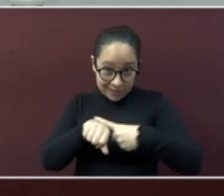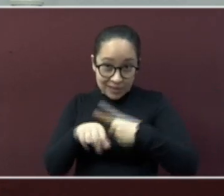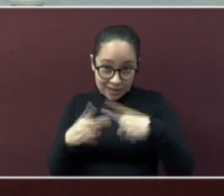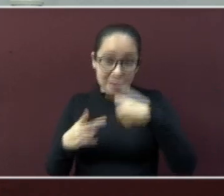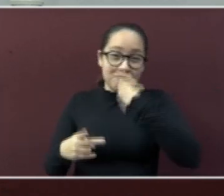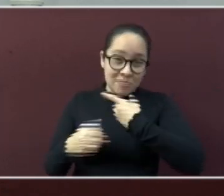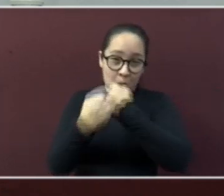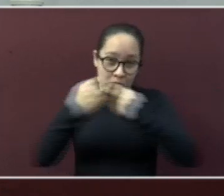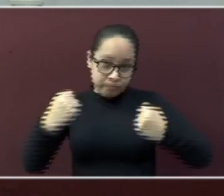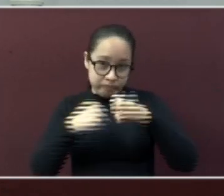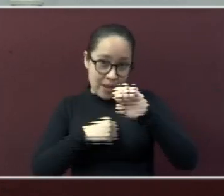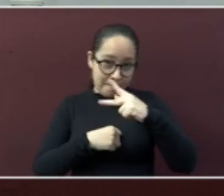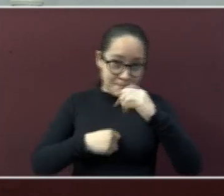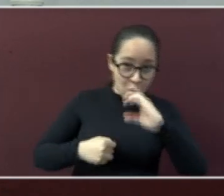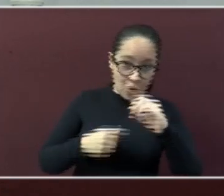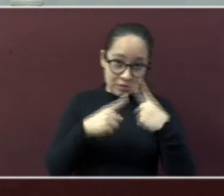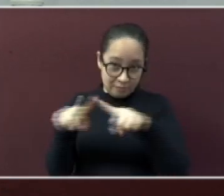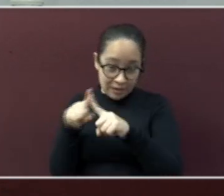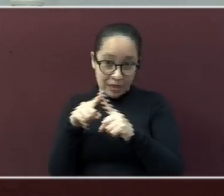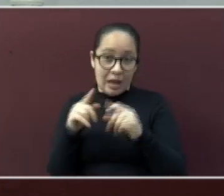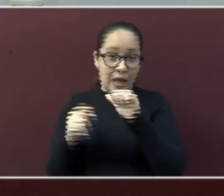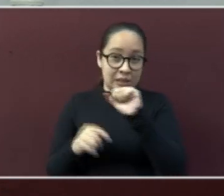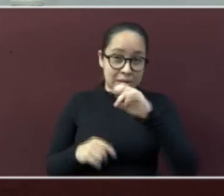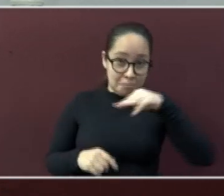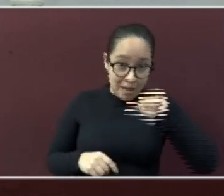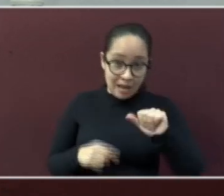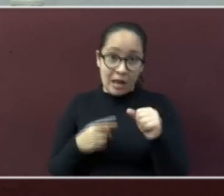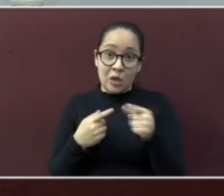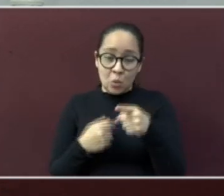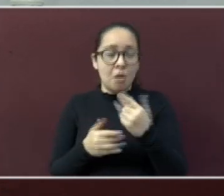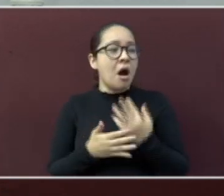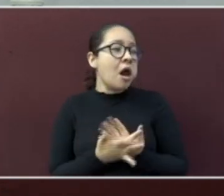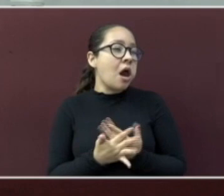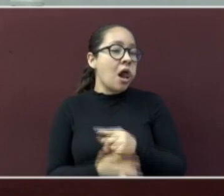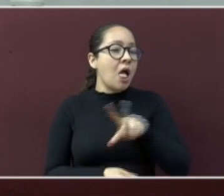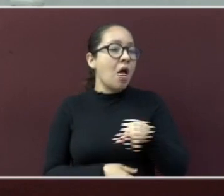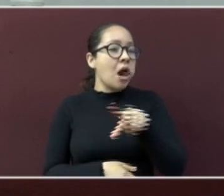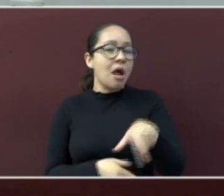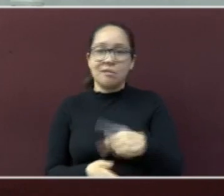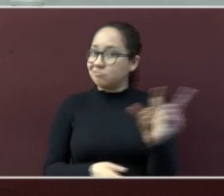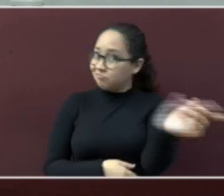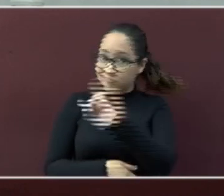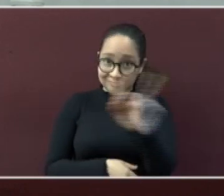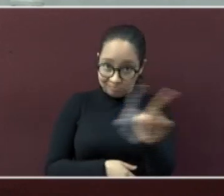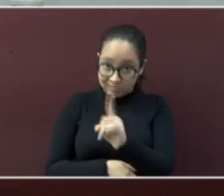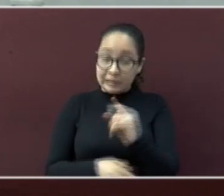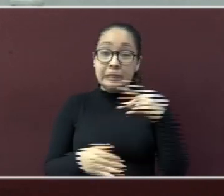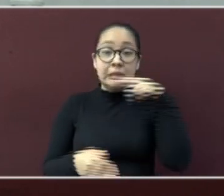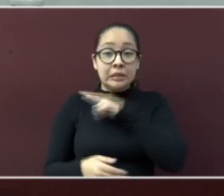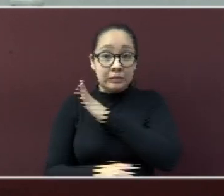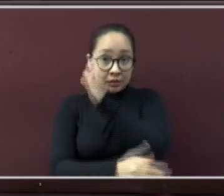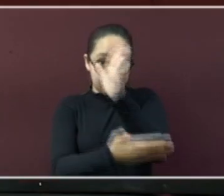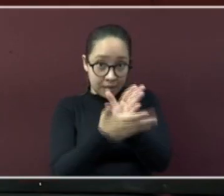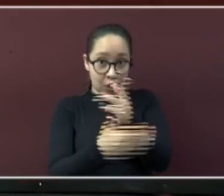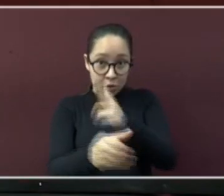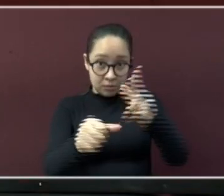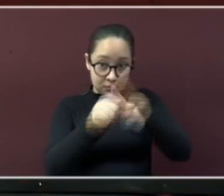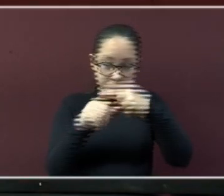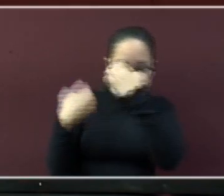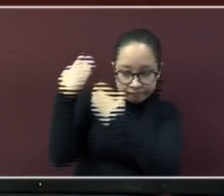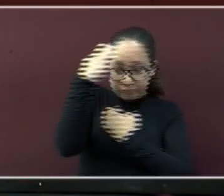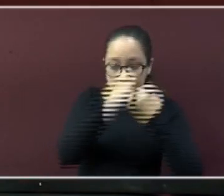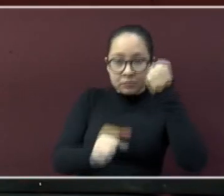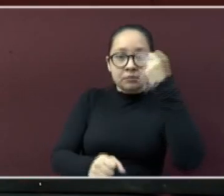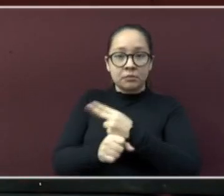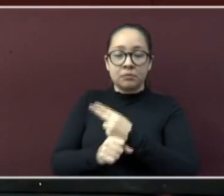kobe 19 no esperes deben acudir a una unidad de salud para ser valorados su turno doctora díaz del